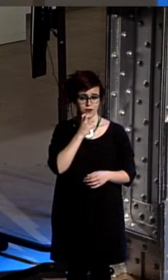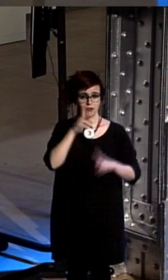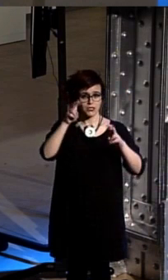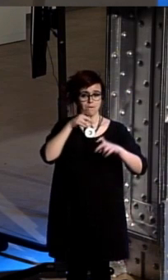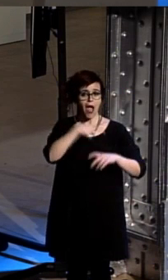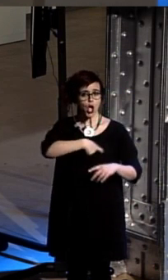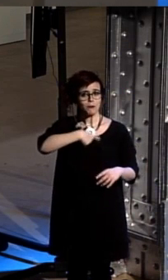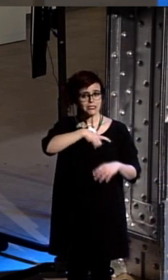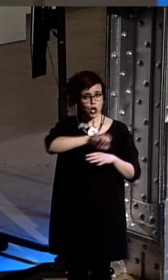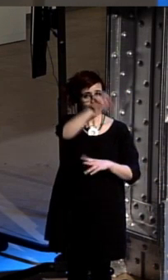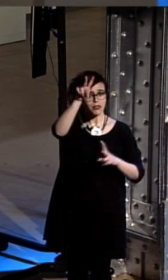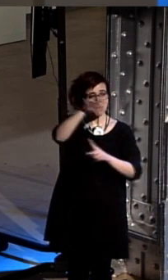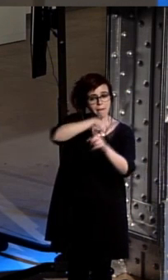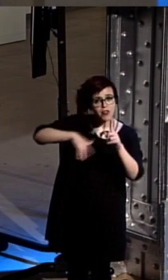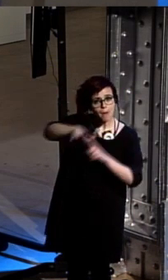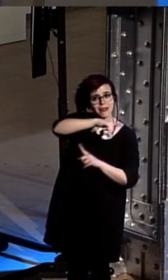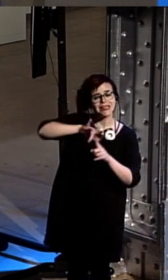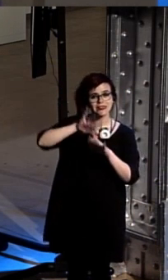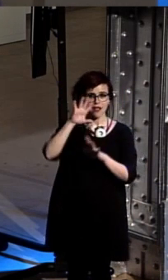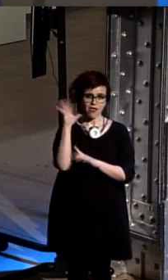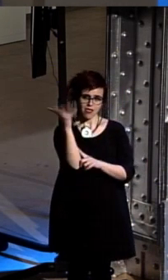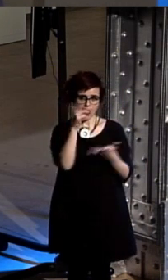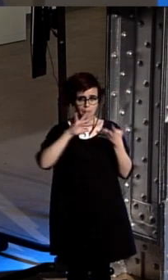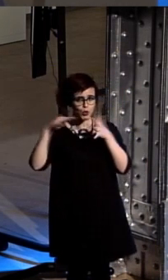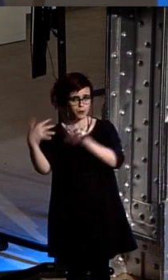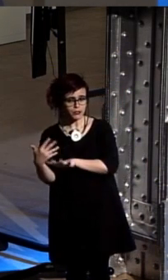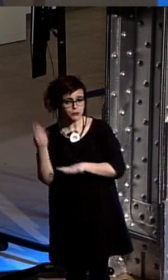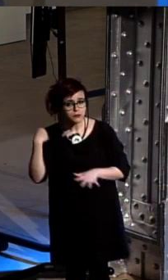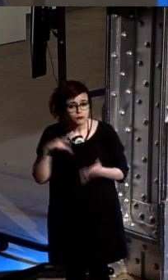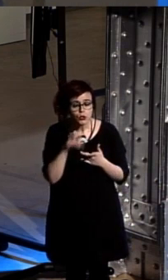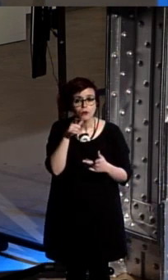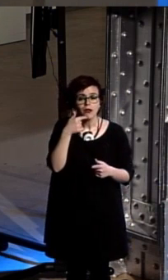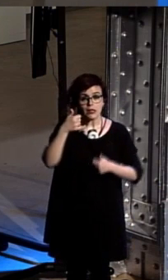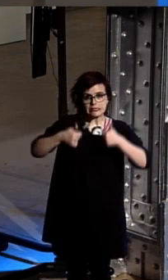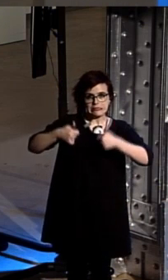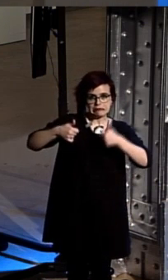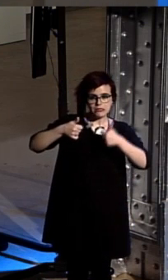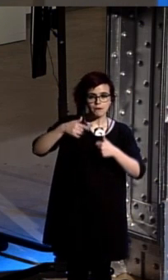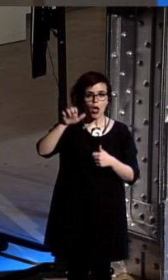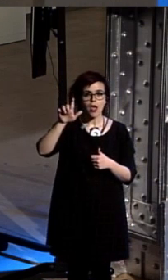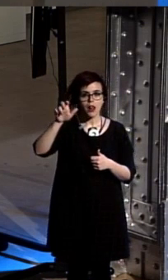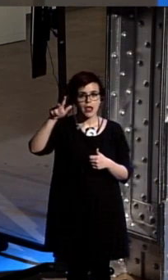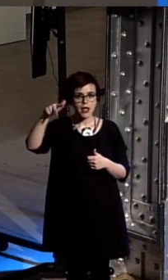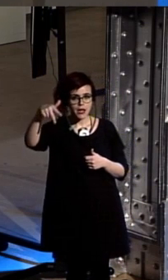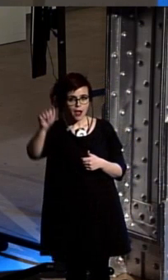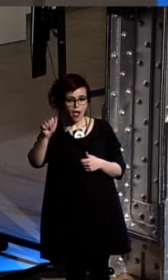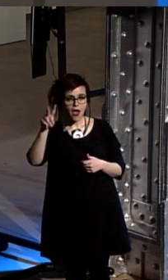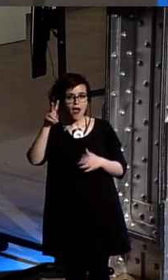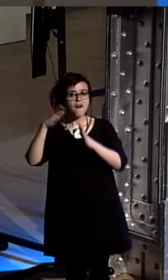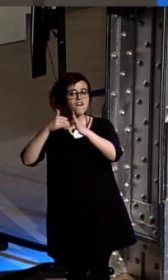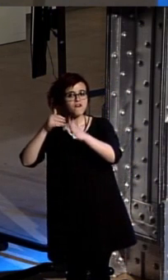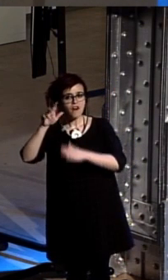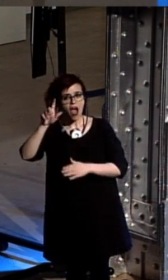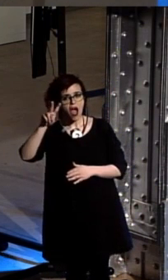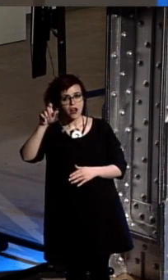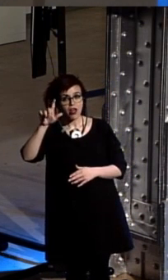Medio Ambiente y Cambio Climático. Bueno, pues él estaba compitiendo con Elena Valenciano y